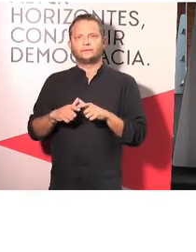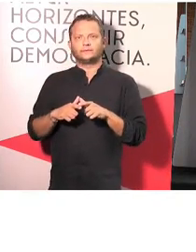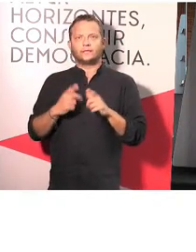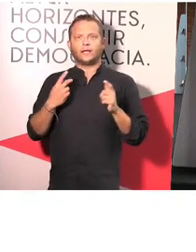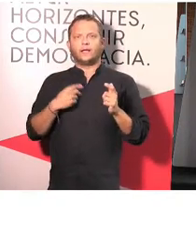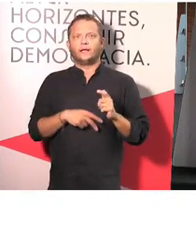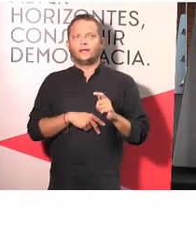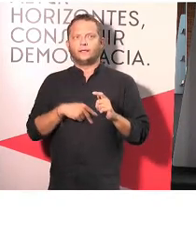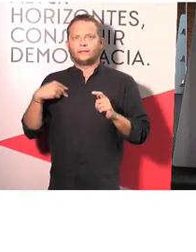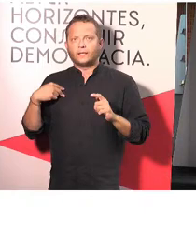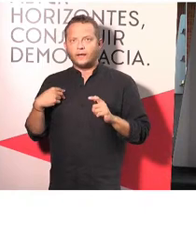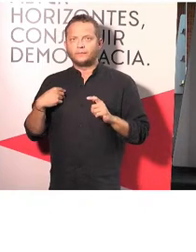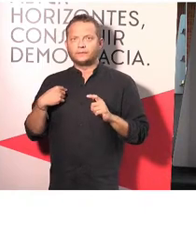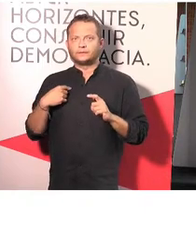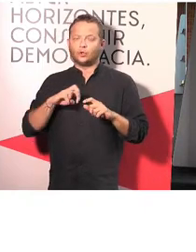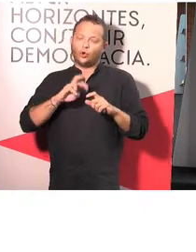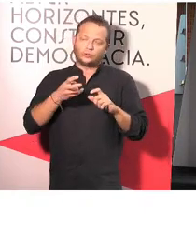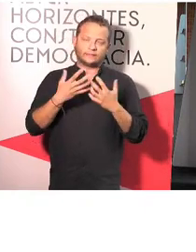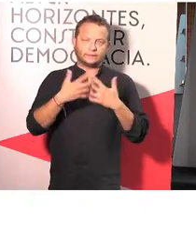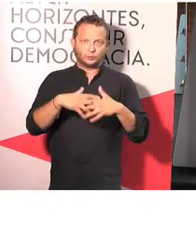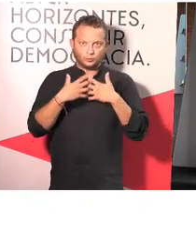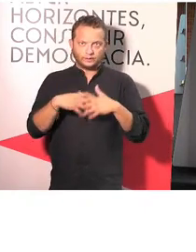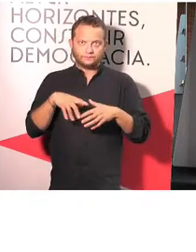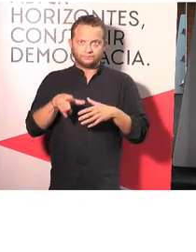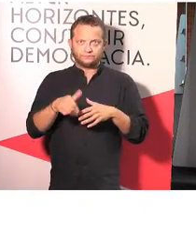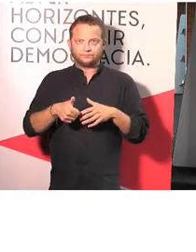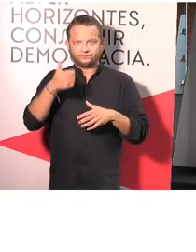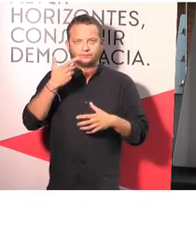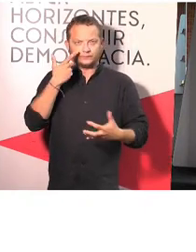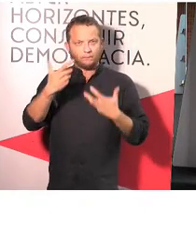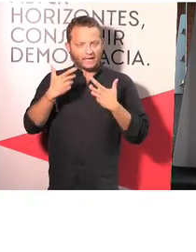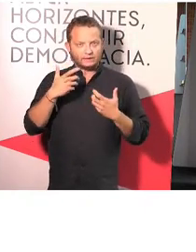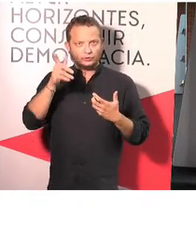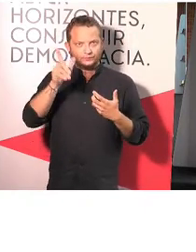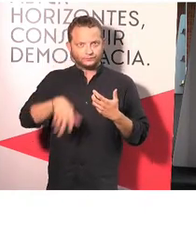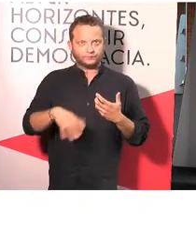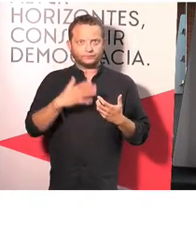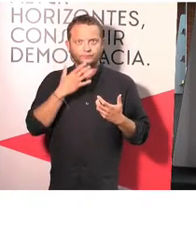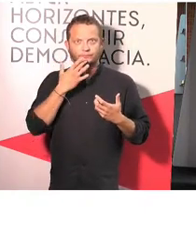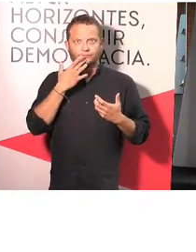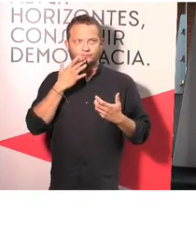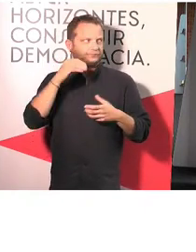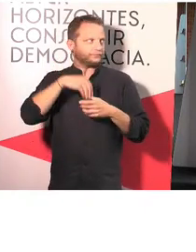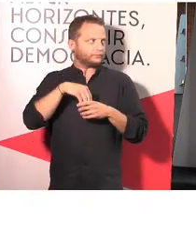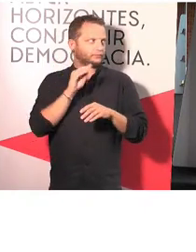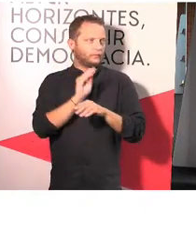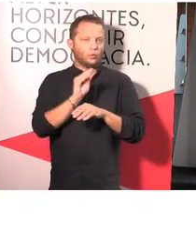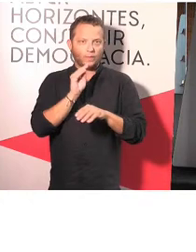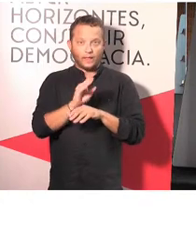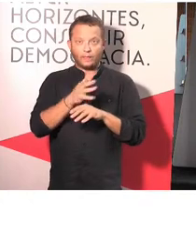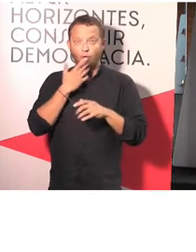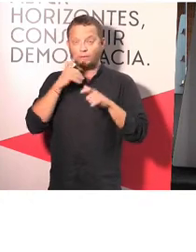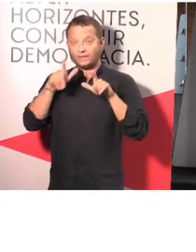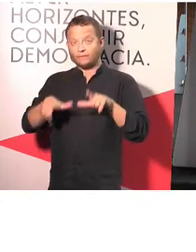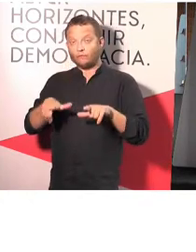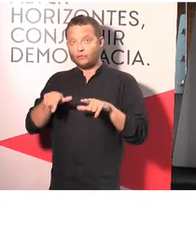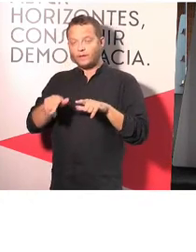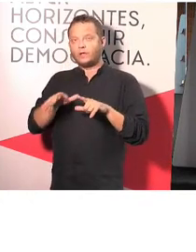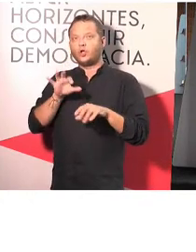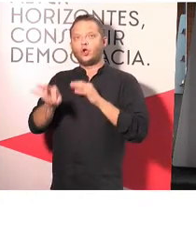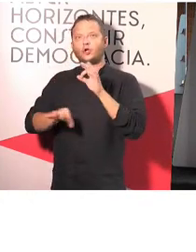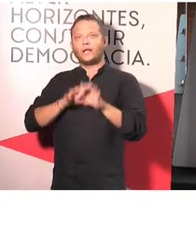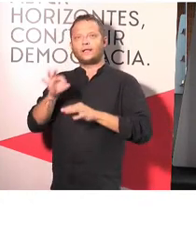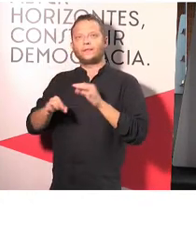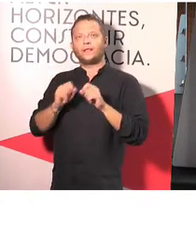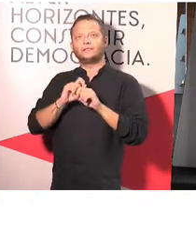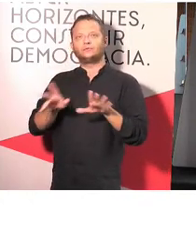han otras industrias donde también ha impactado, como el sector de los cuidados, ¿no? A través de plataformas que organizan